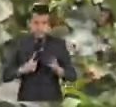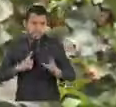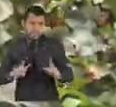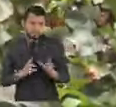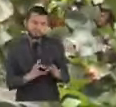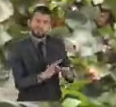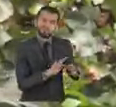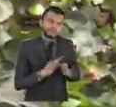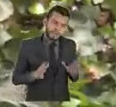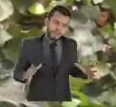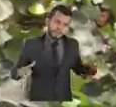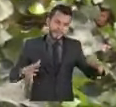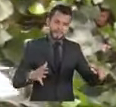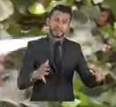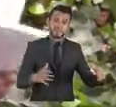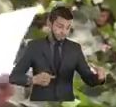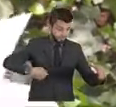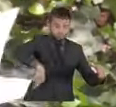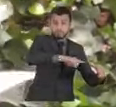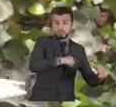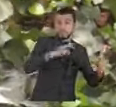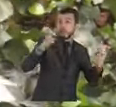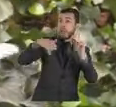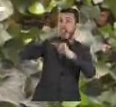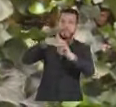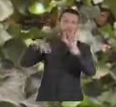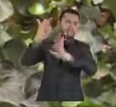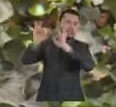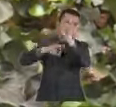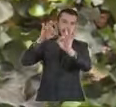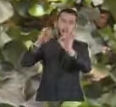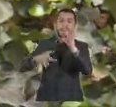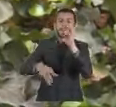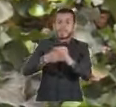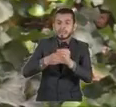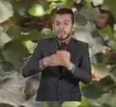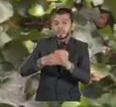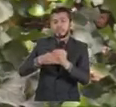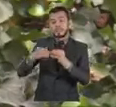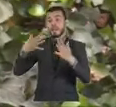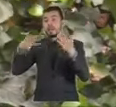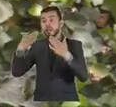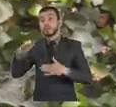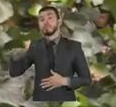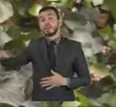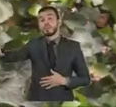los asuntos relacionados no solo con el hábitat urbano, sino con el hábitat rural de Bogotá,